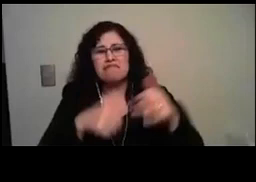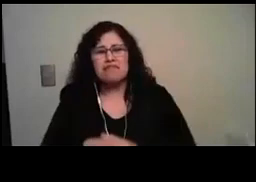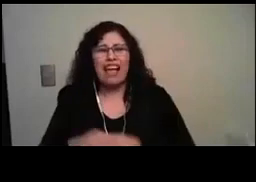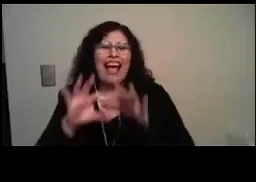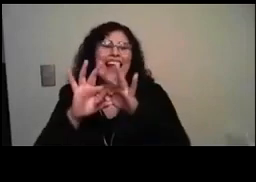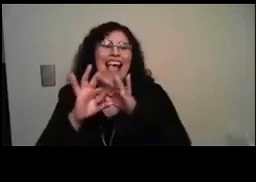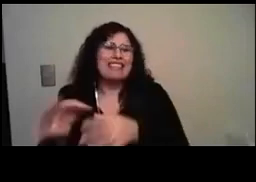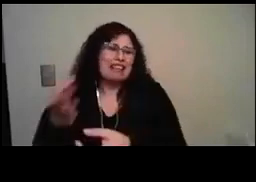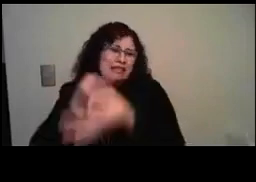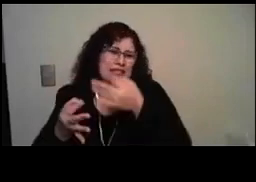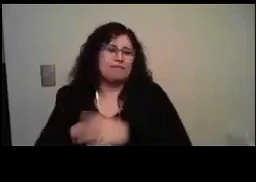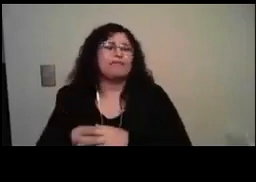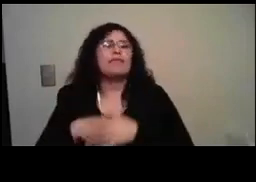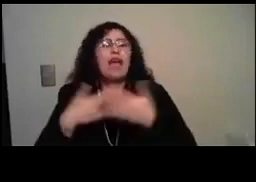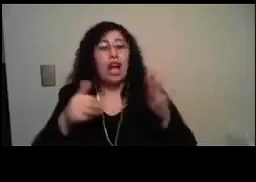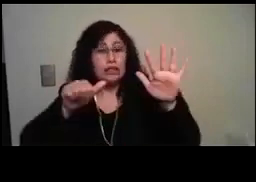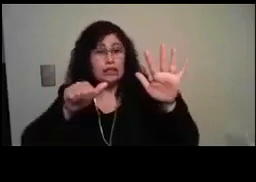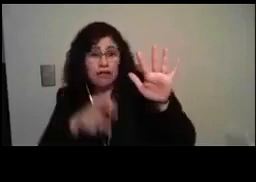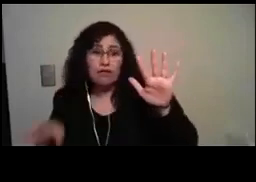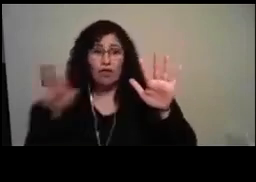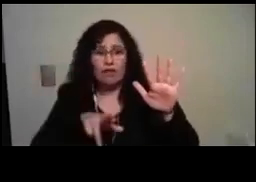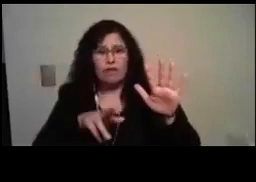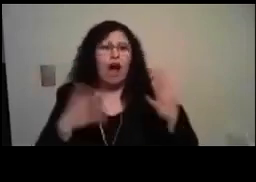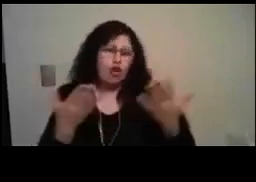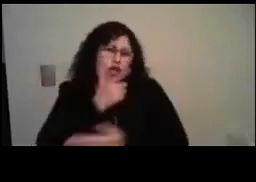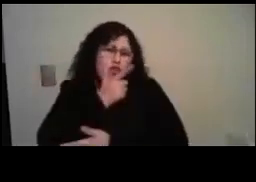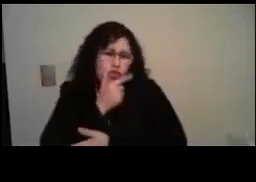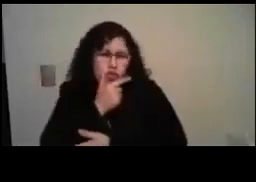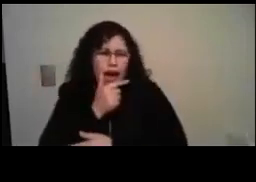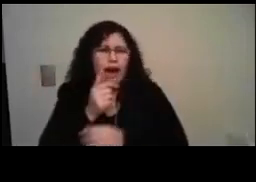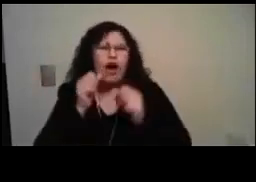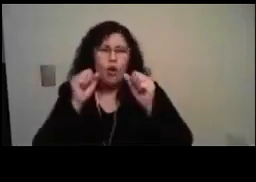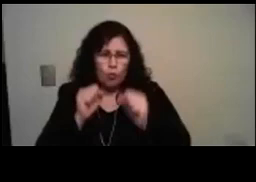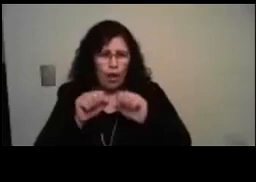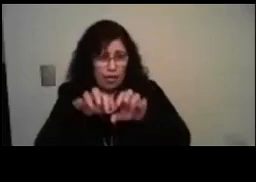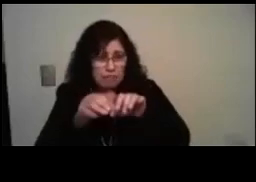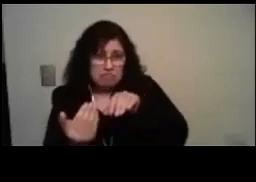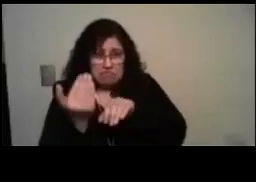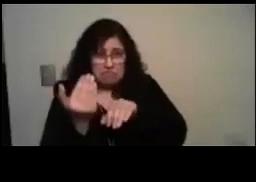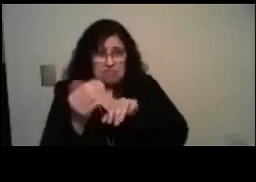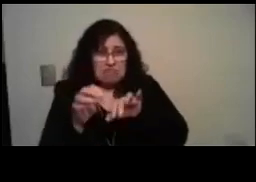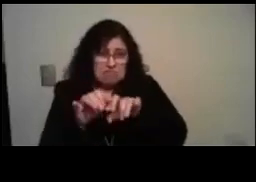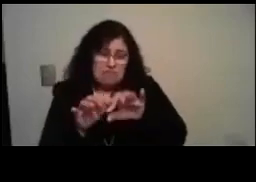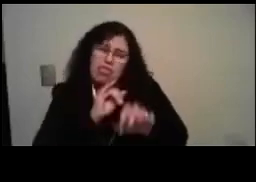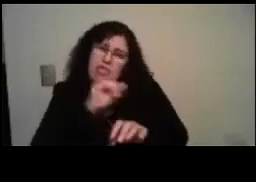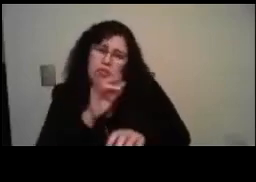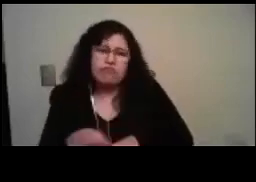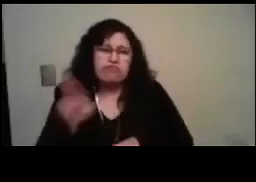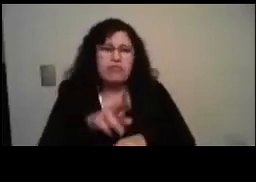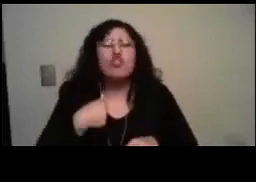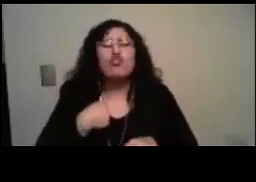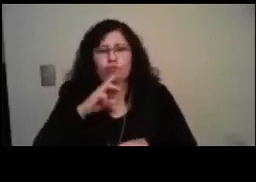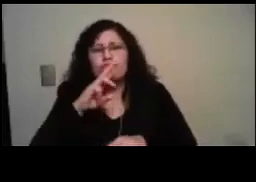manifestaron ya. Entonces retomamos a las 6. Las dudas que pudiesen tener las pueden dejar escritas en el chat y a la vuelta retomamos